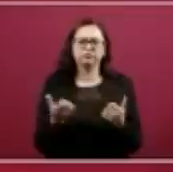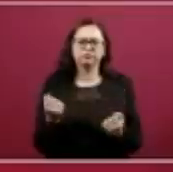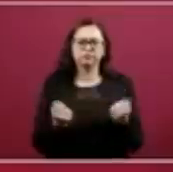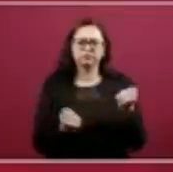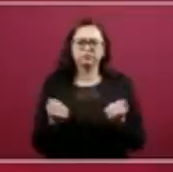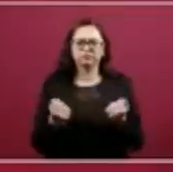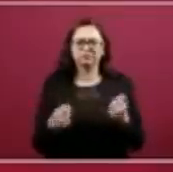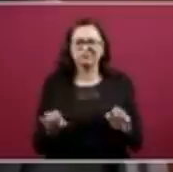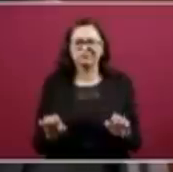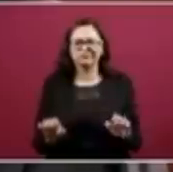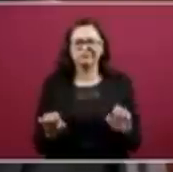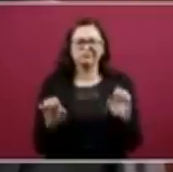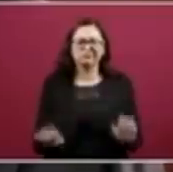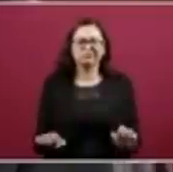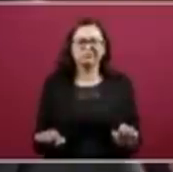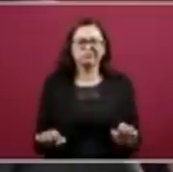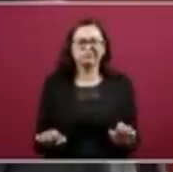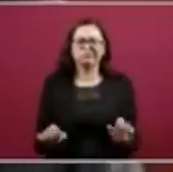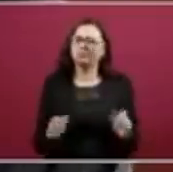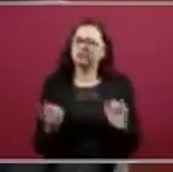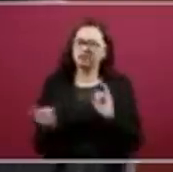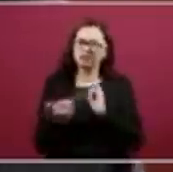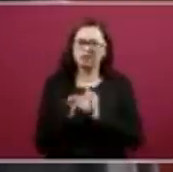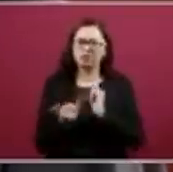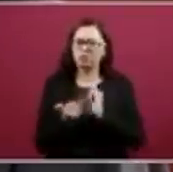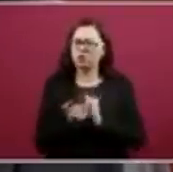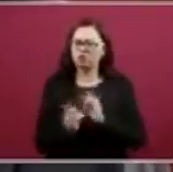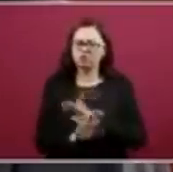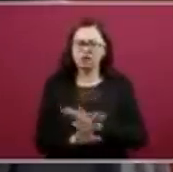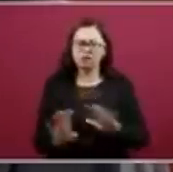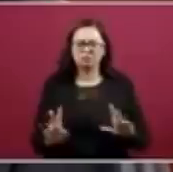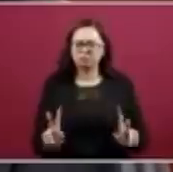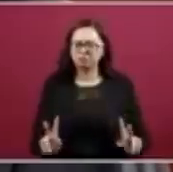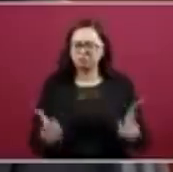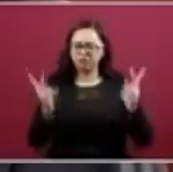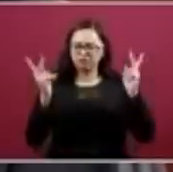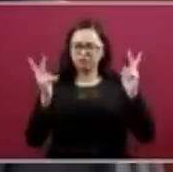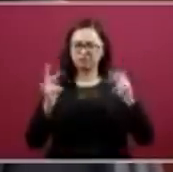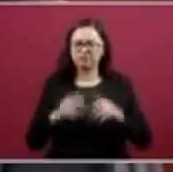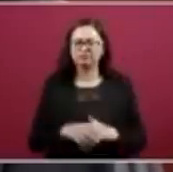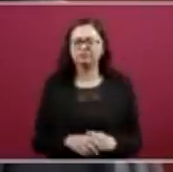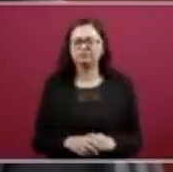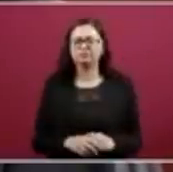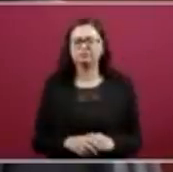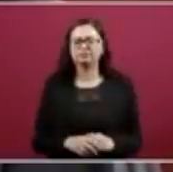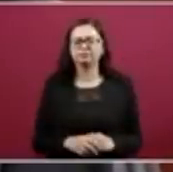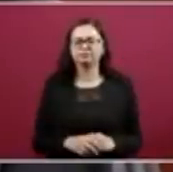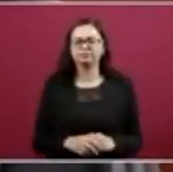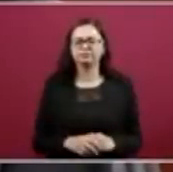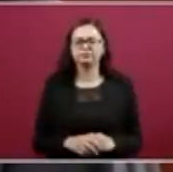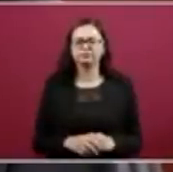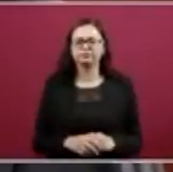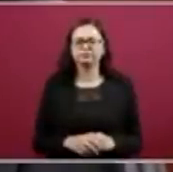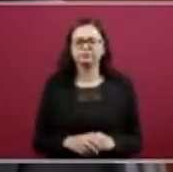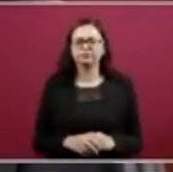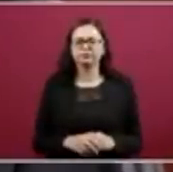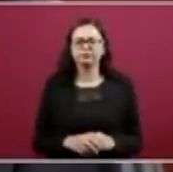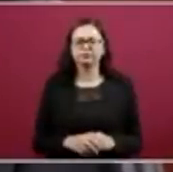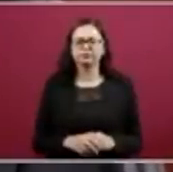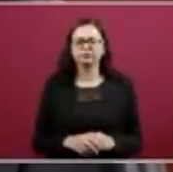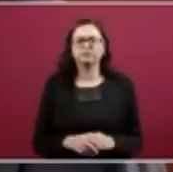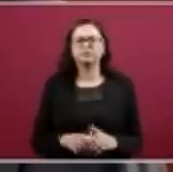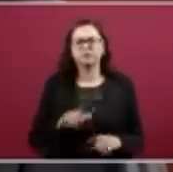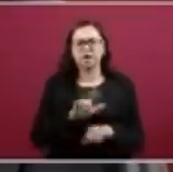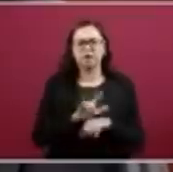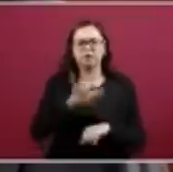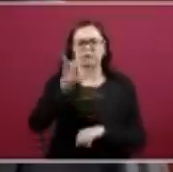automóviles de lujo que se van también a rematar y los aviones y